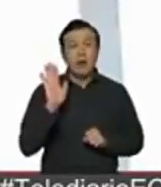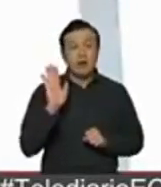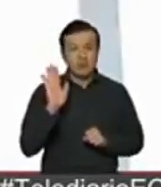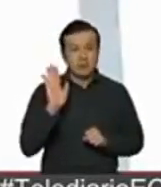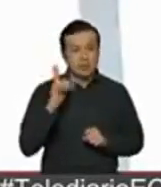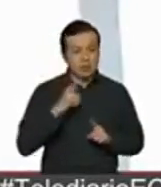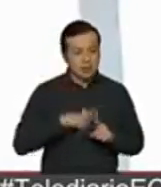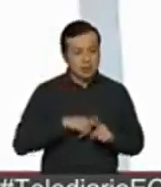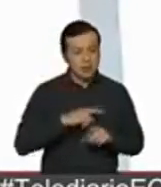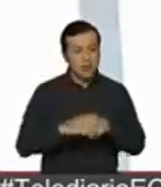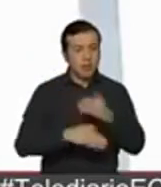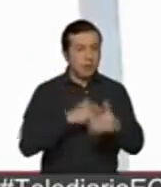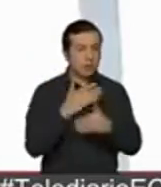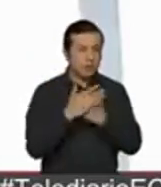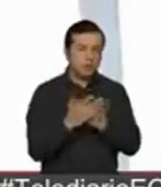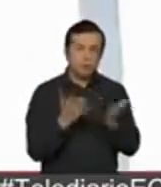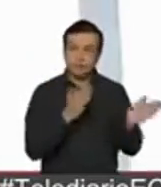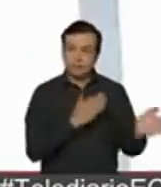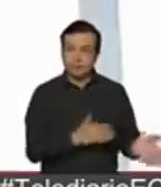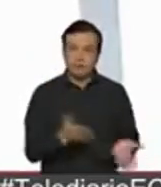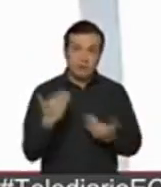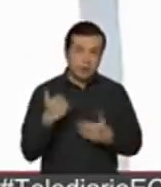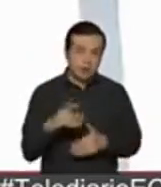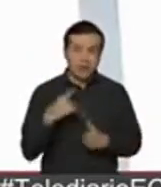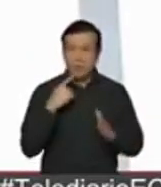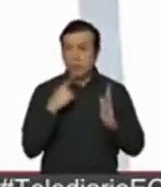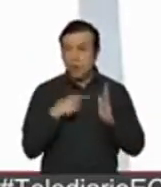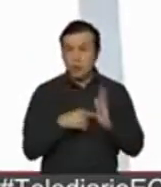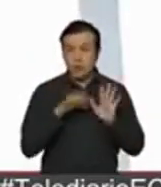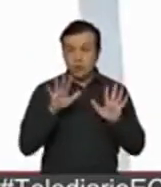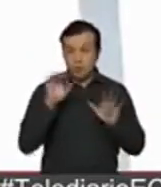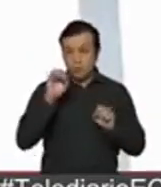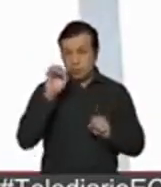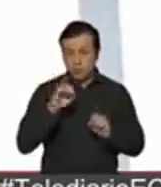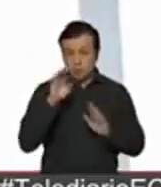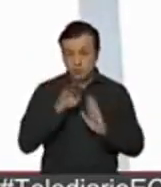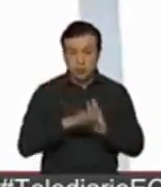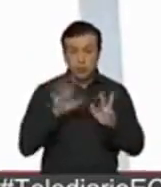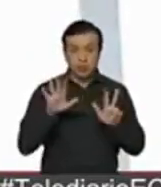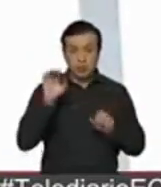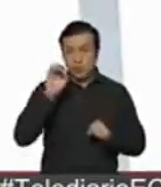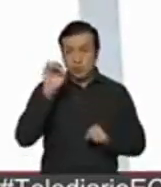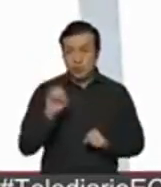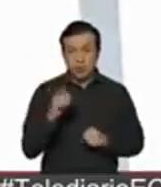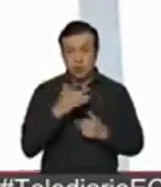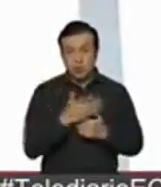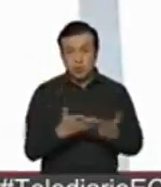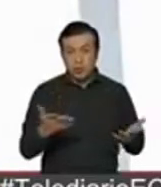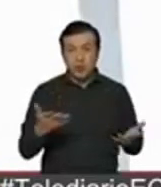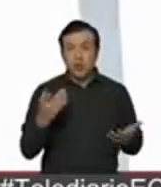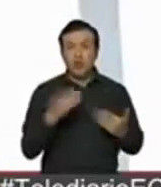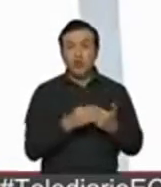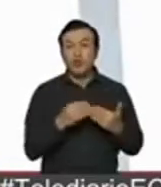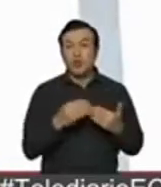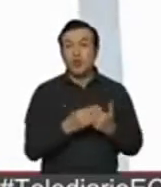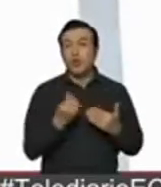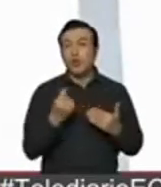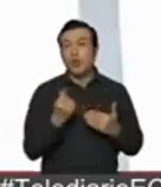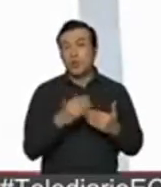largo plazo. Pero obviamente, si es que bajamos del 10% al 8%, significaría en términos de dólares un